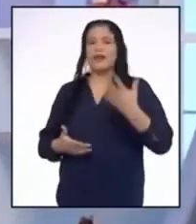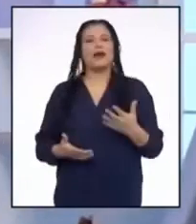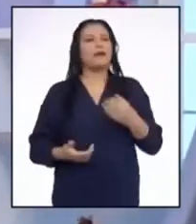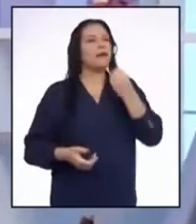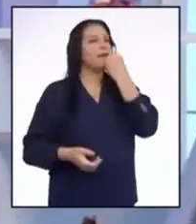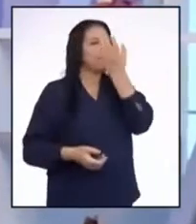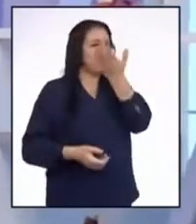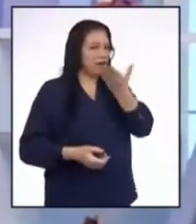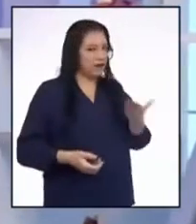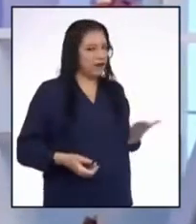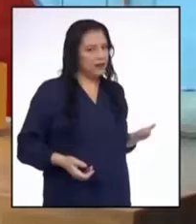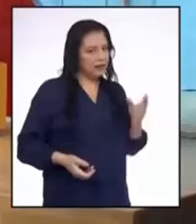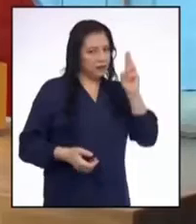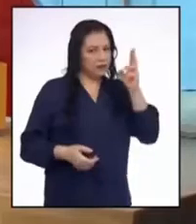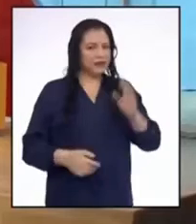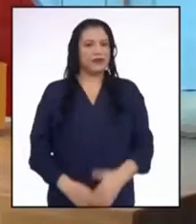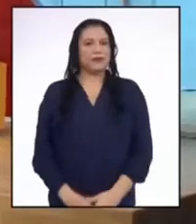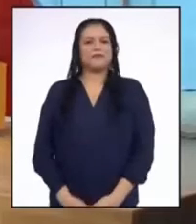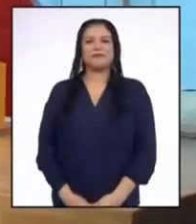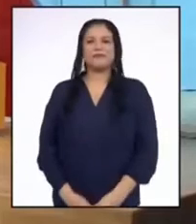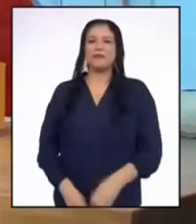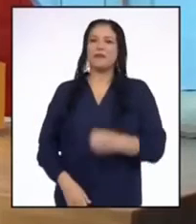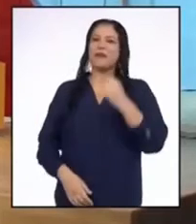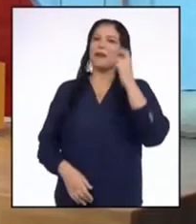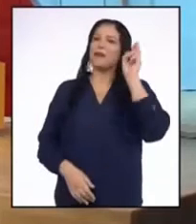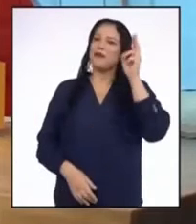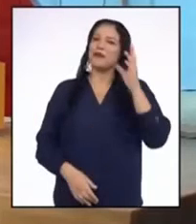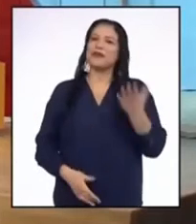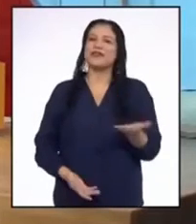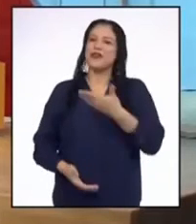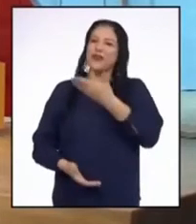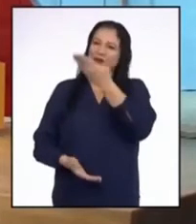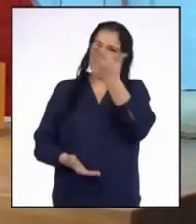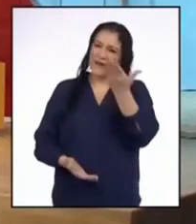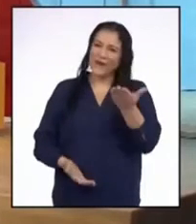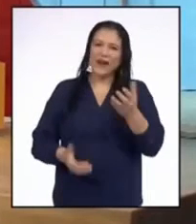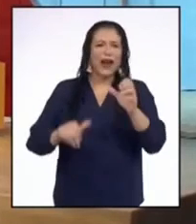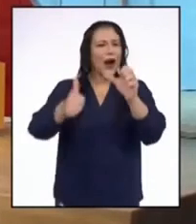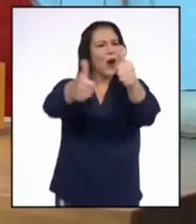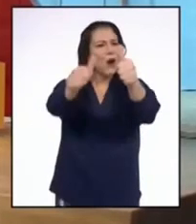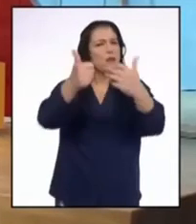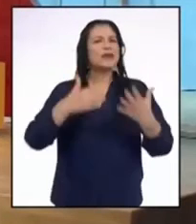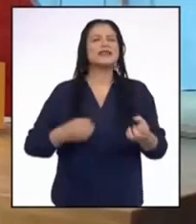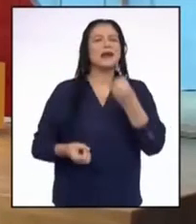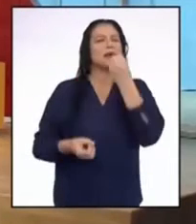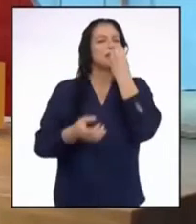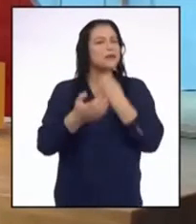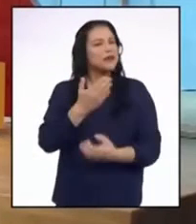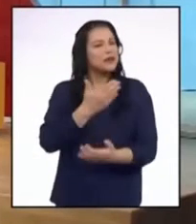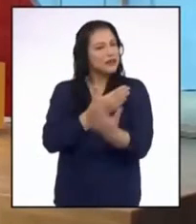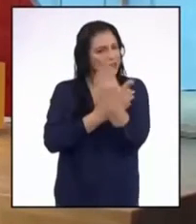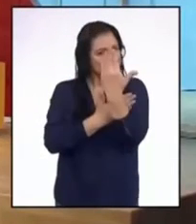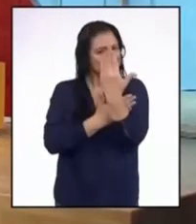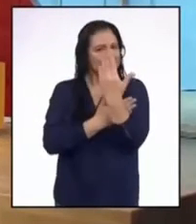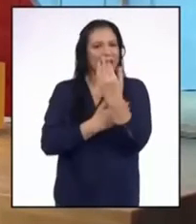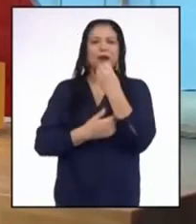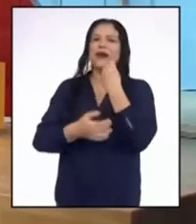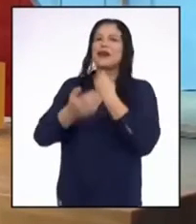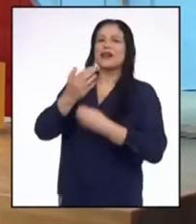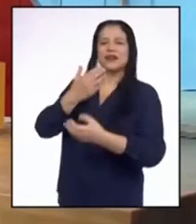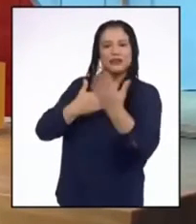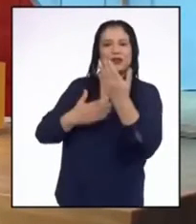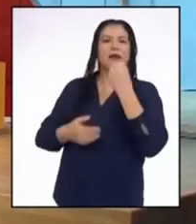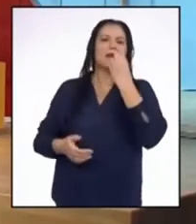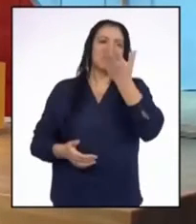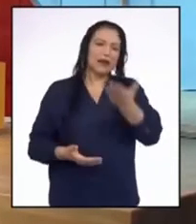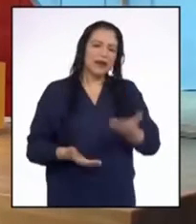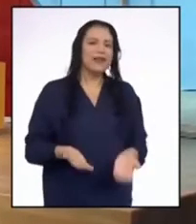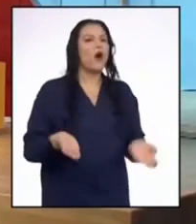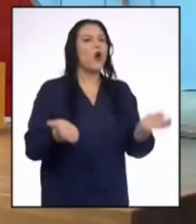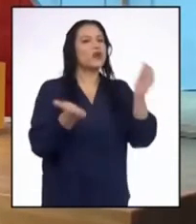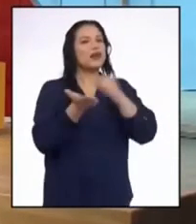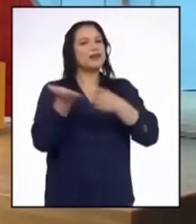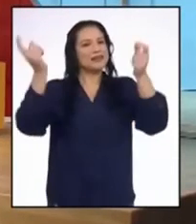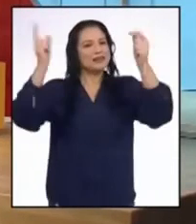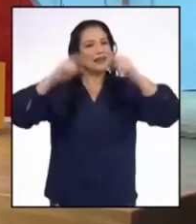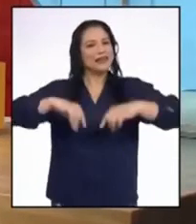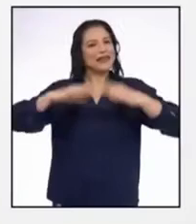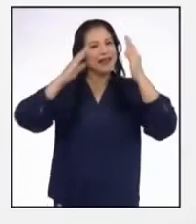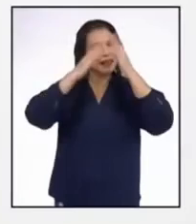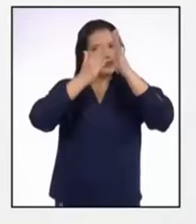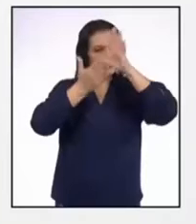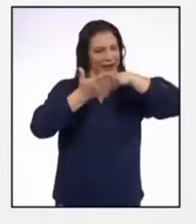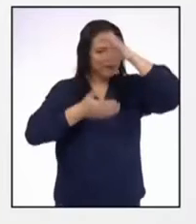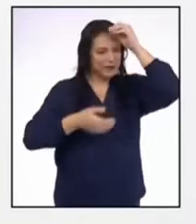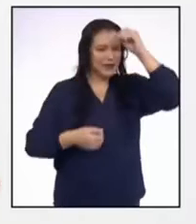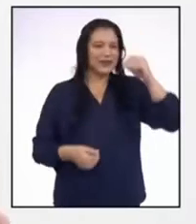la bienvenida. Profesora Daisy, ¿cómo está? Buenos días. Buenos días, profesora. Bienvenida nuevamente a Aprendo en